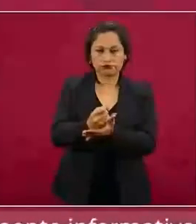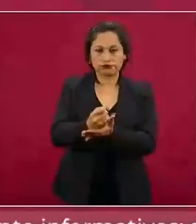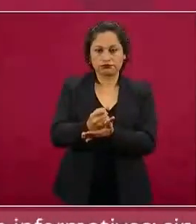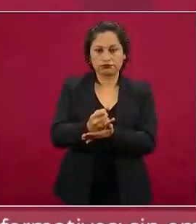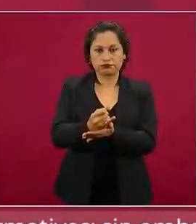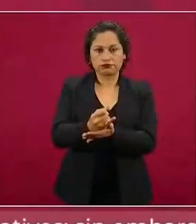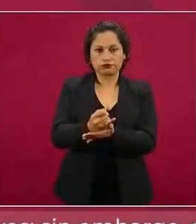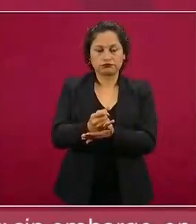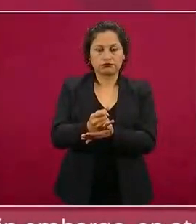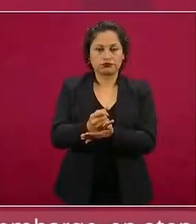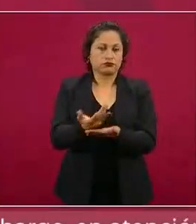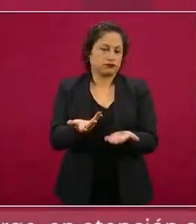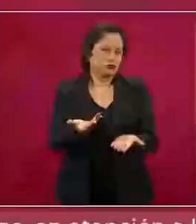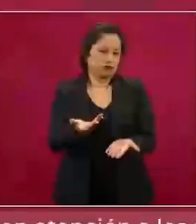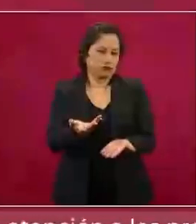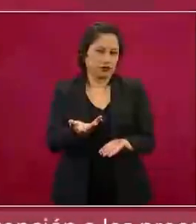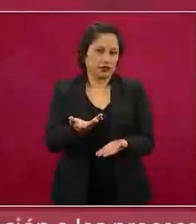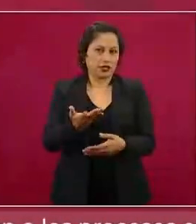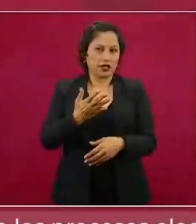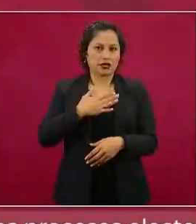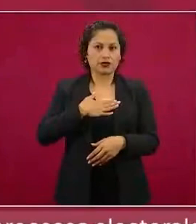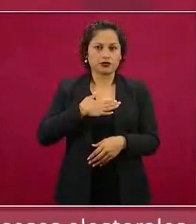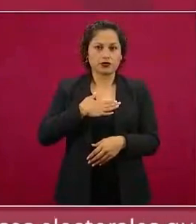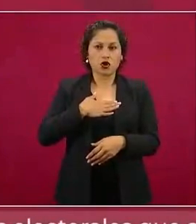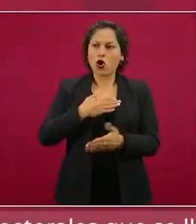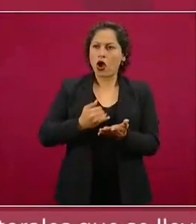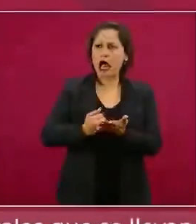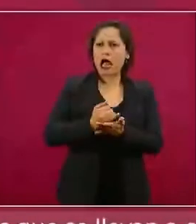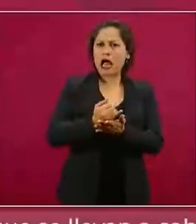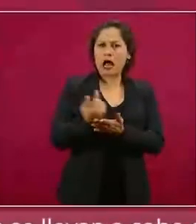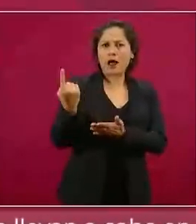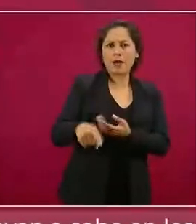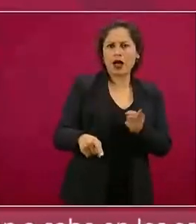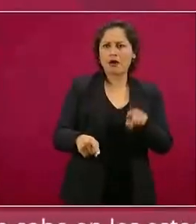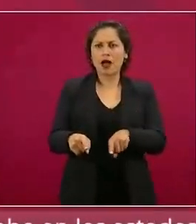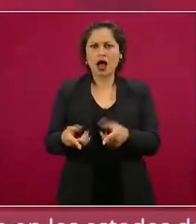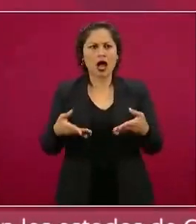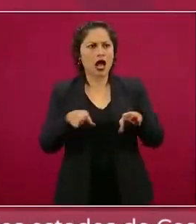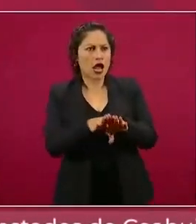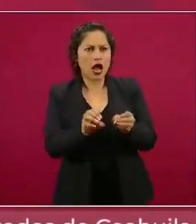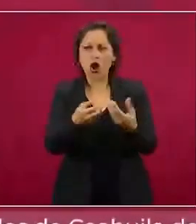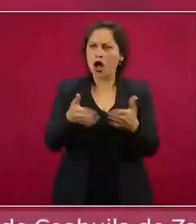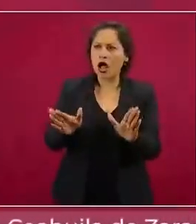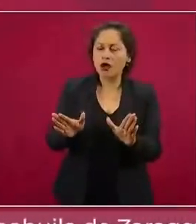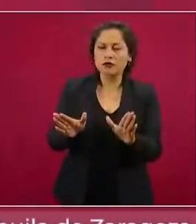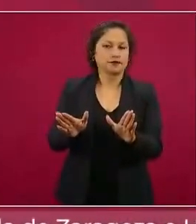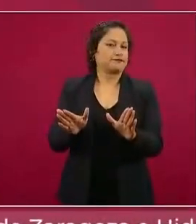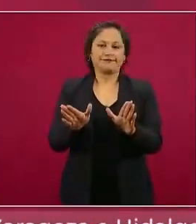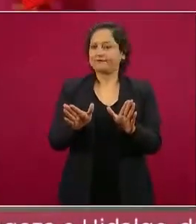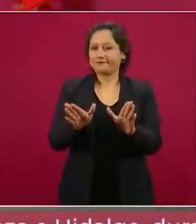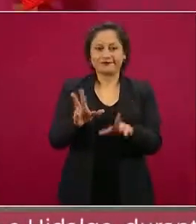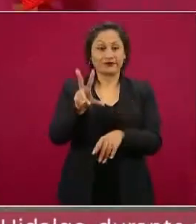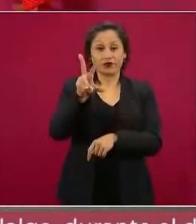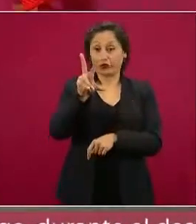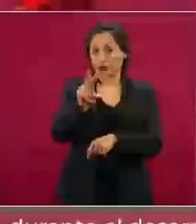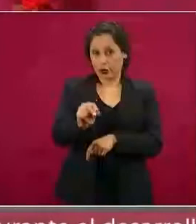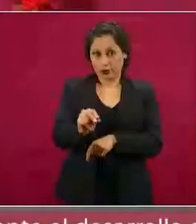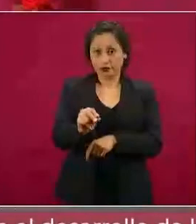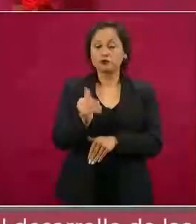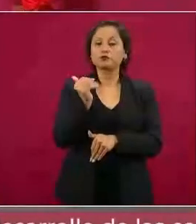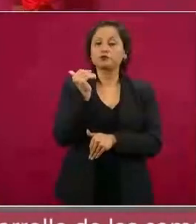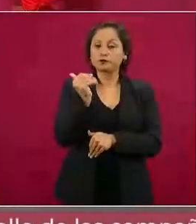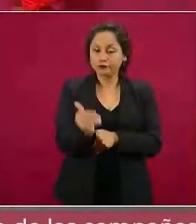se cierra, se abre, no, no es así, siempre es